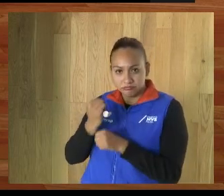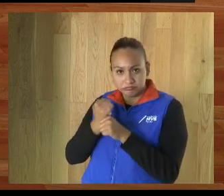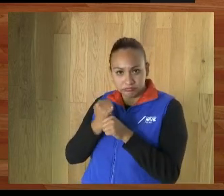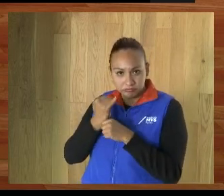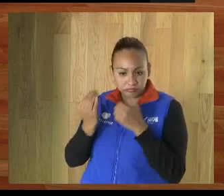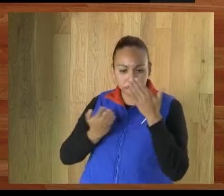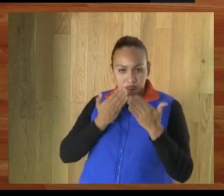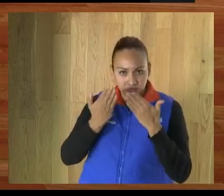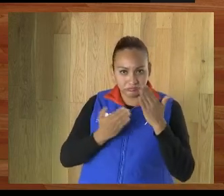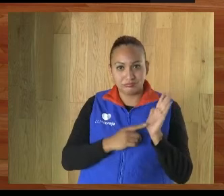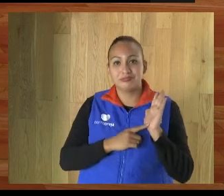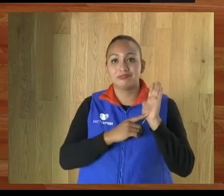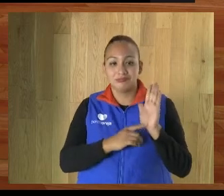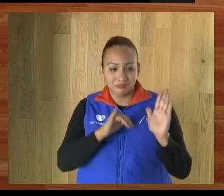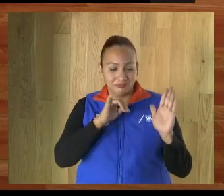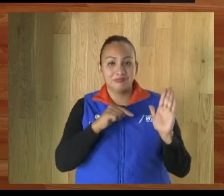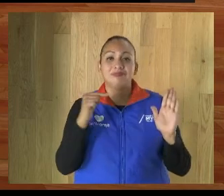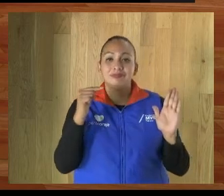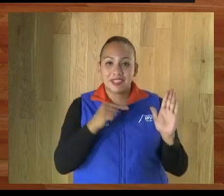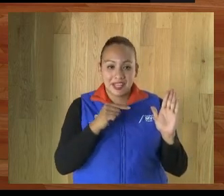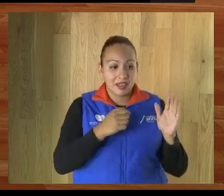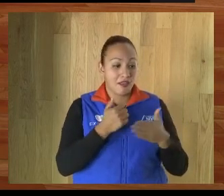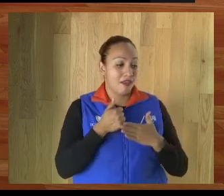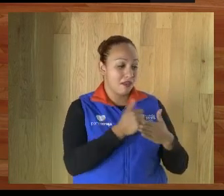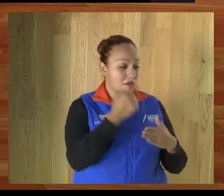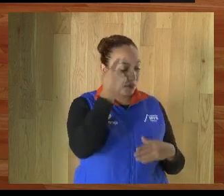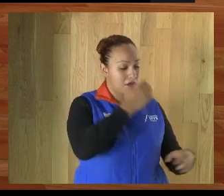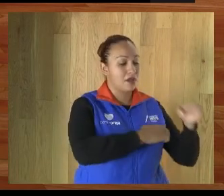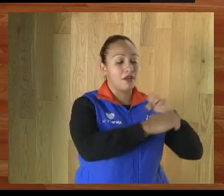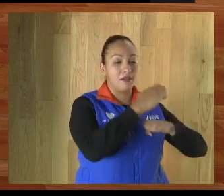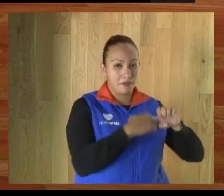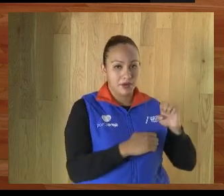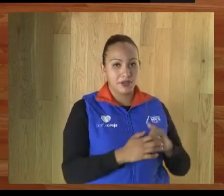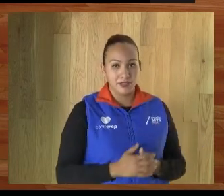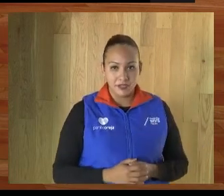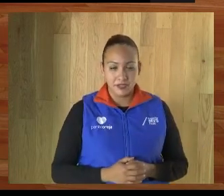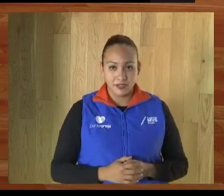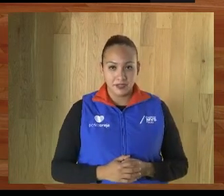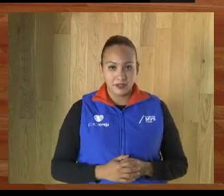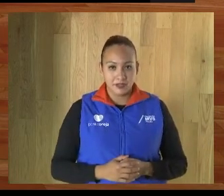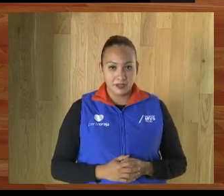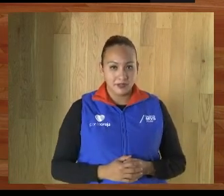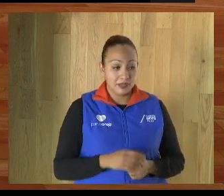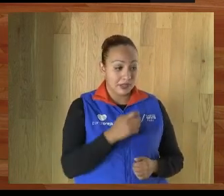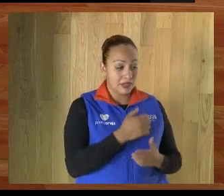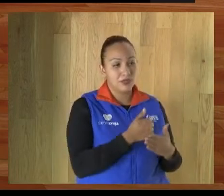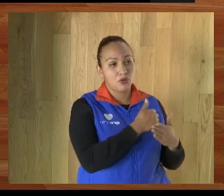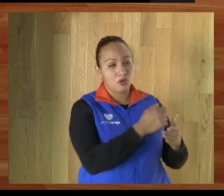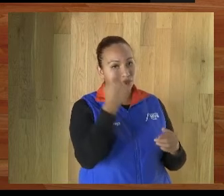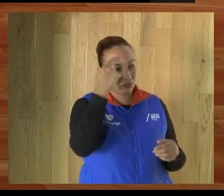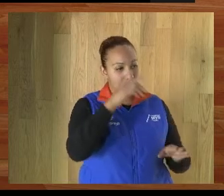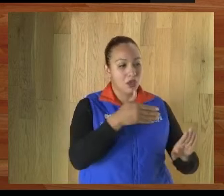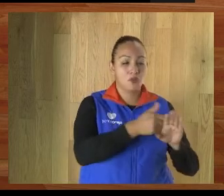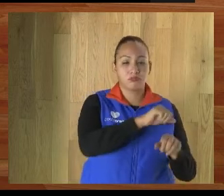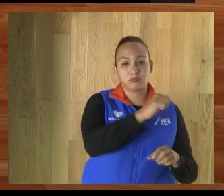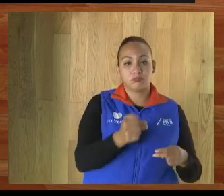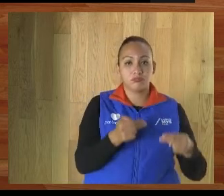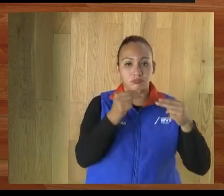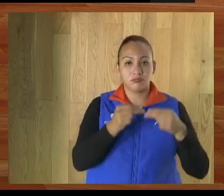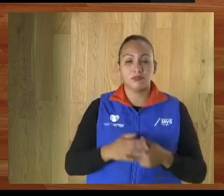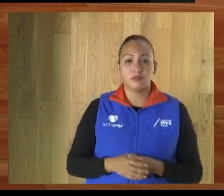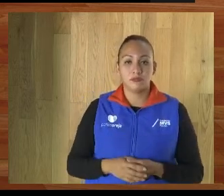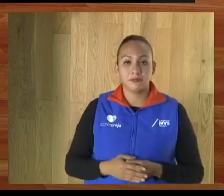entre los 3 principales riesgos percibidos para las empresas que pueden impactar en la marcha de nuestro negocio. Y